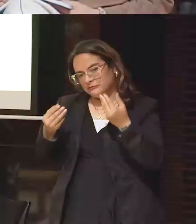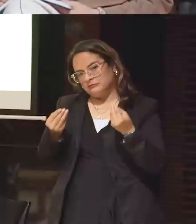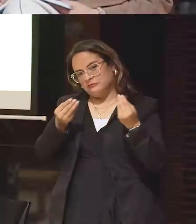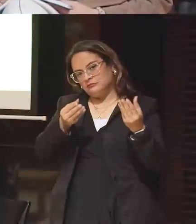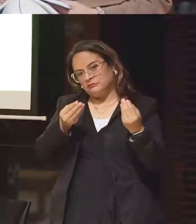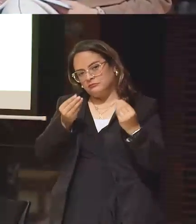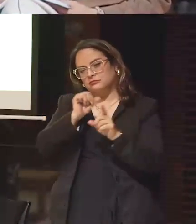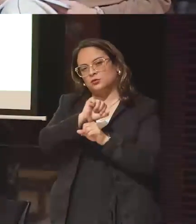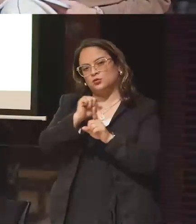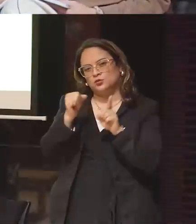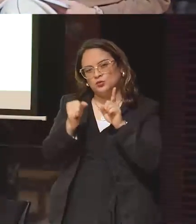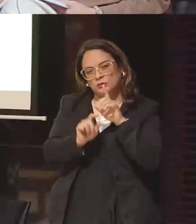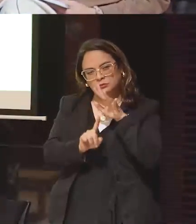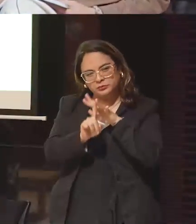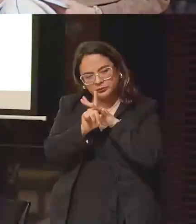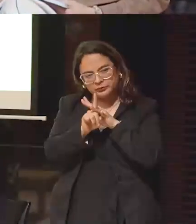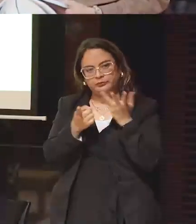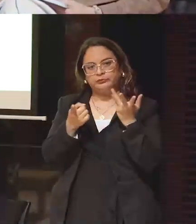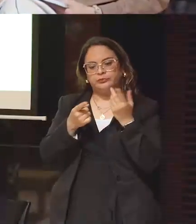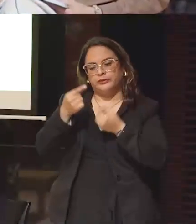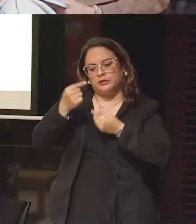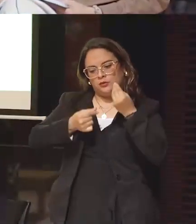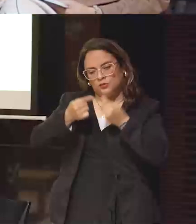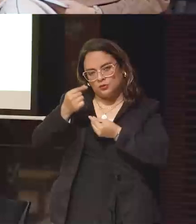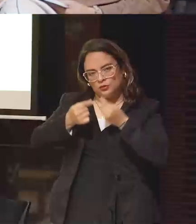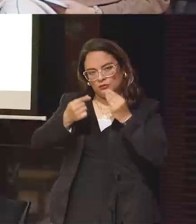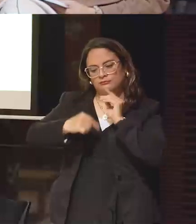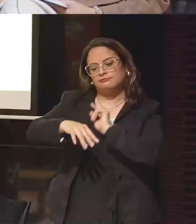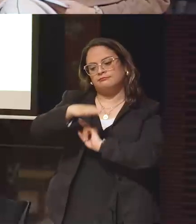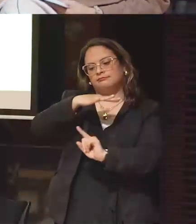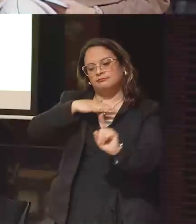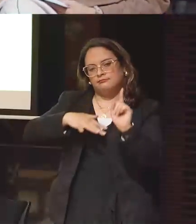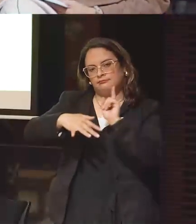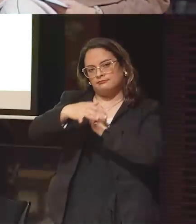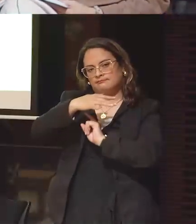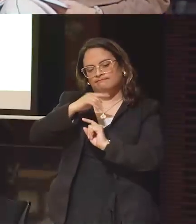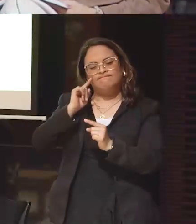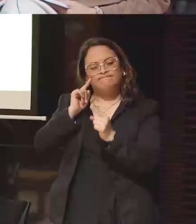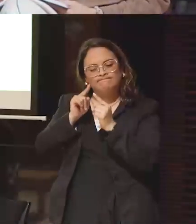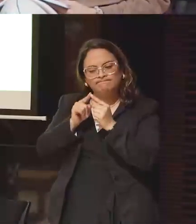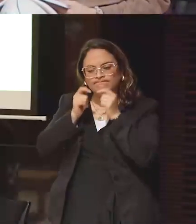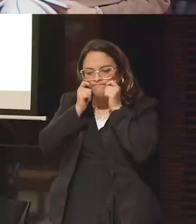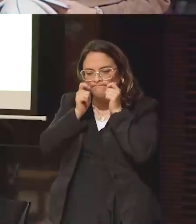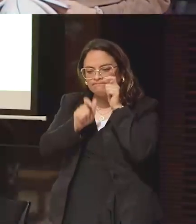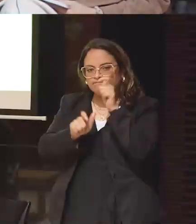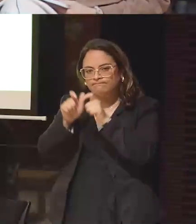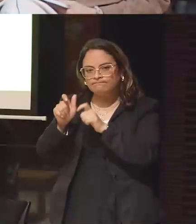sociales, económicas y ambientales desde una perspectiva integradora y humana.